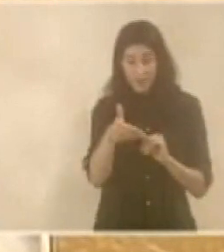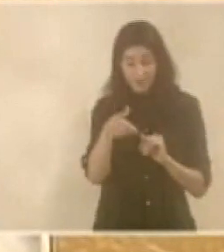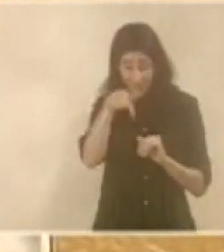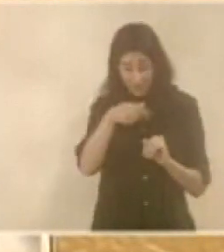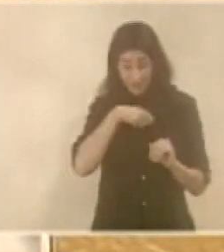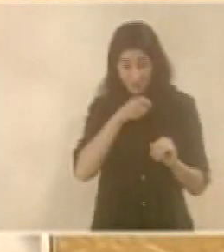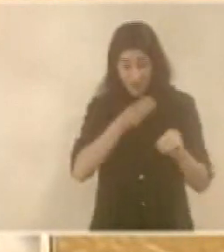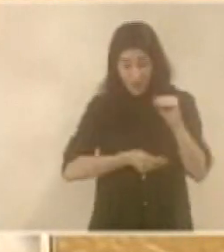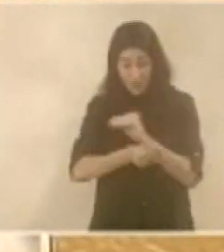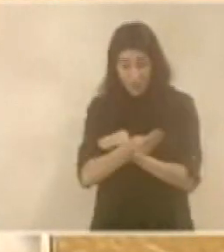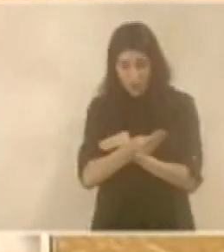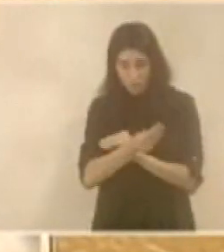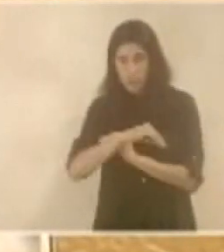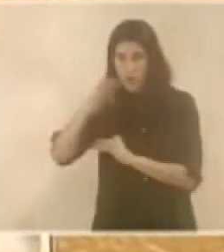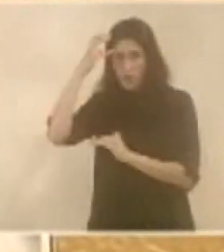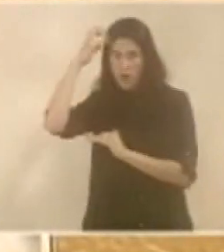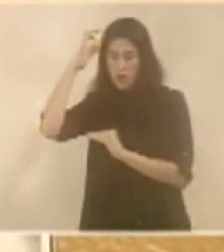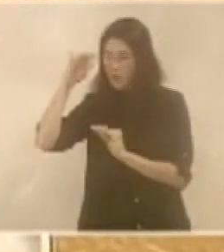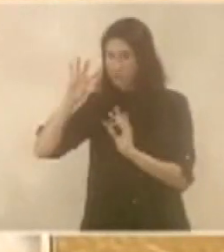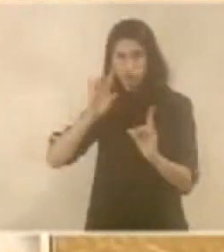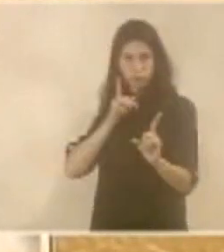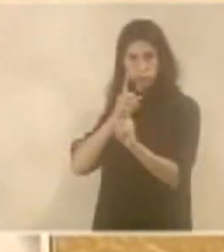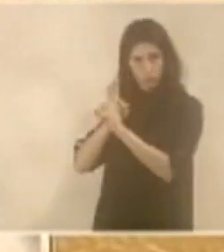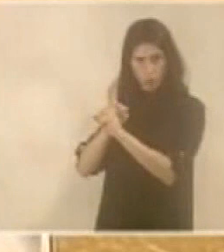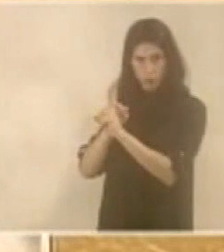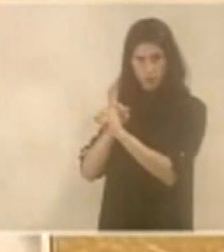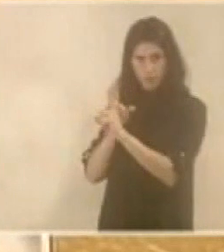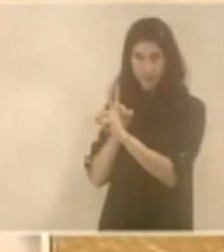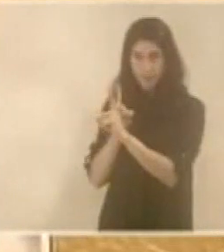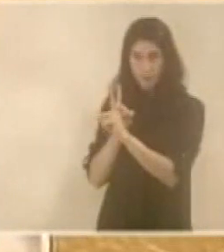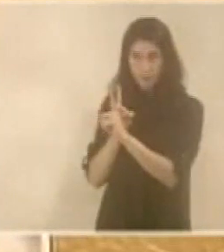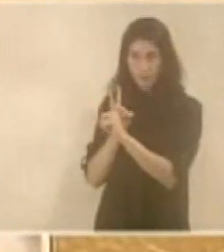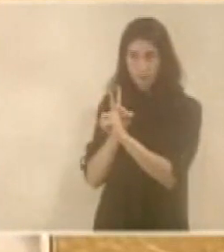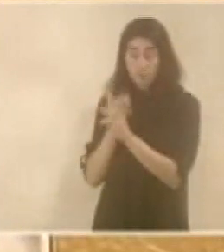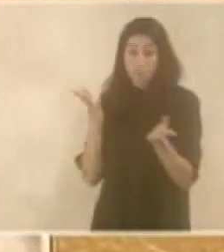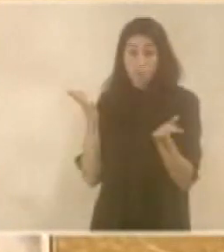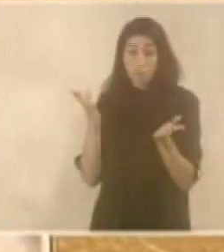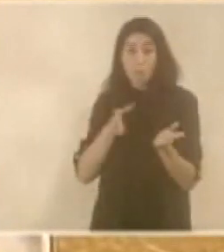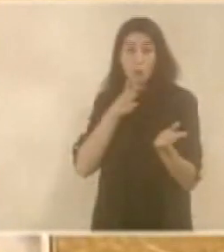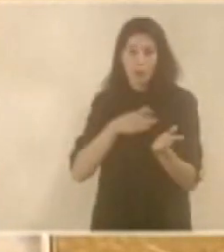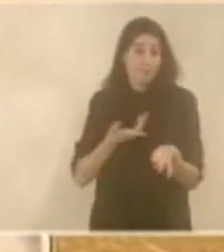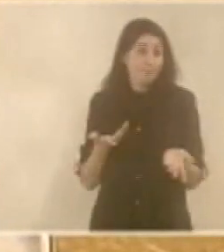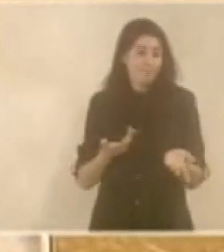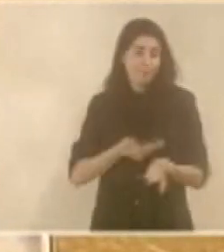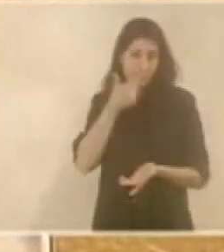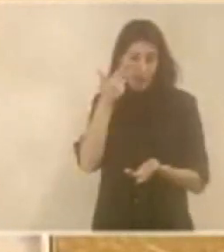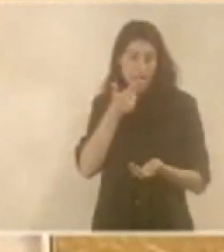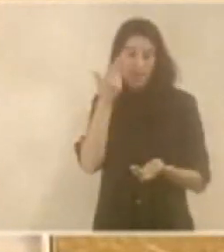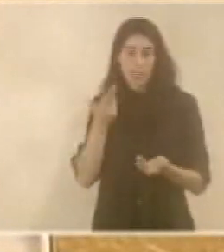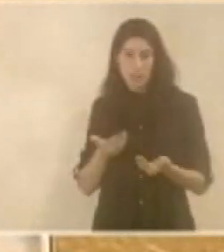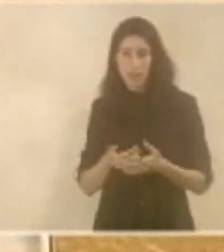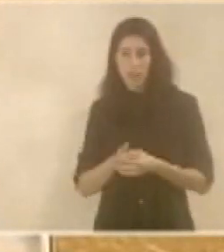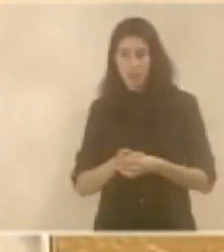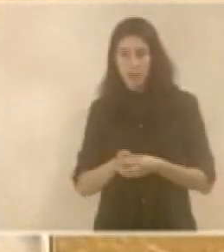rey al que con tanto entusiasmo habían servido hasta entonces. Españoles americanos, como el caso de